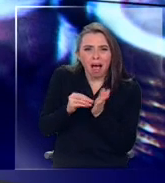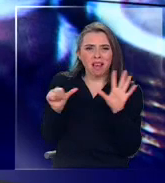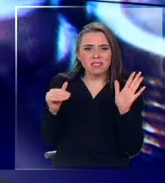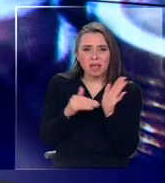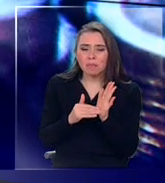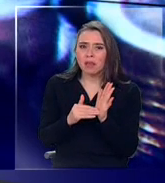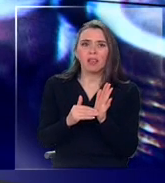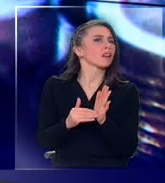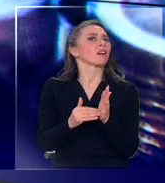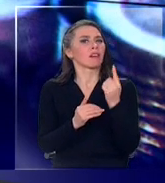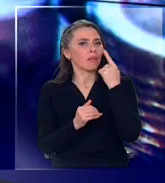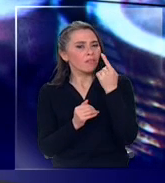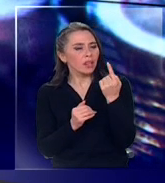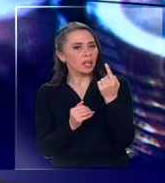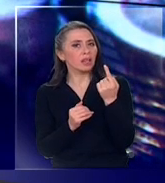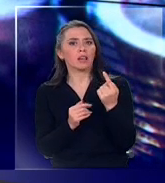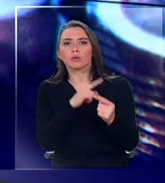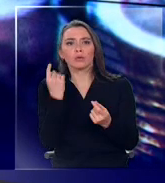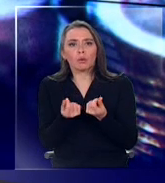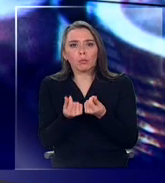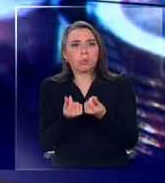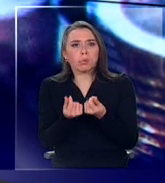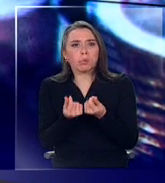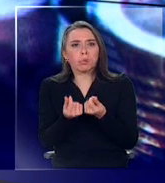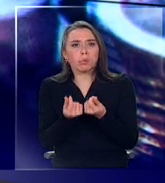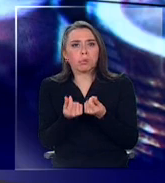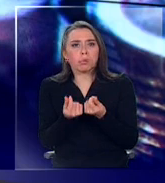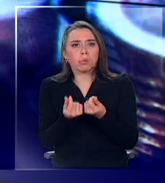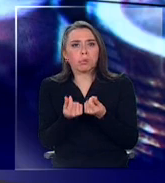de ser un número que alcance para vivir. Preguntamos aquí.